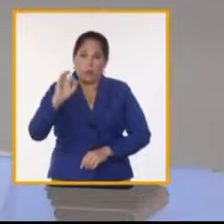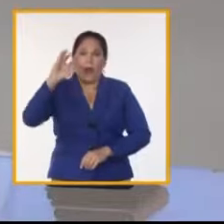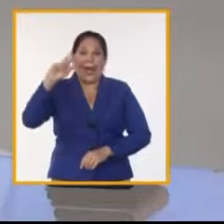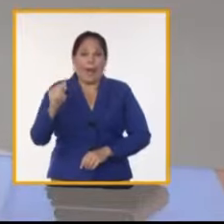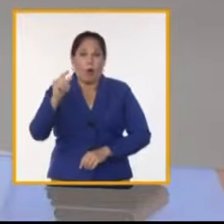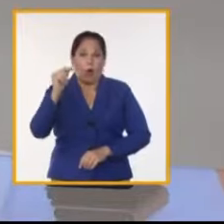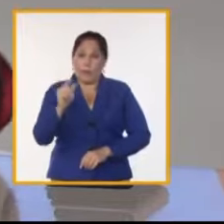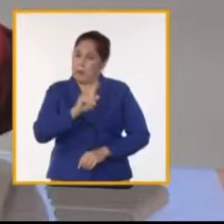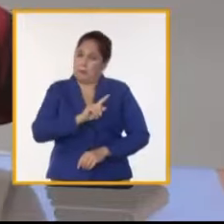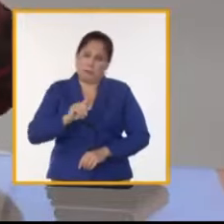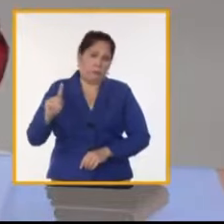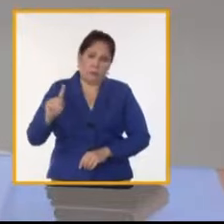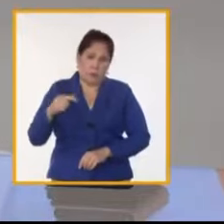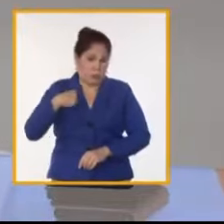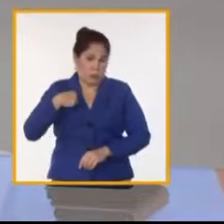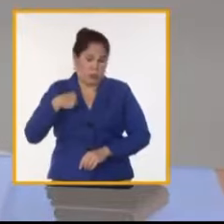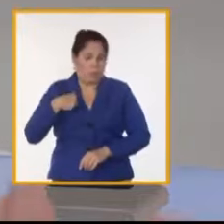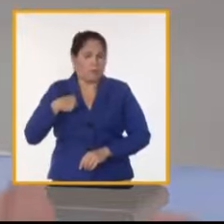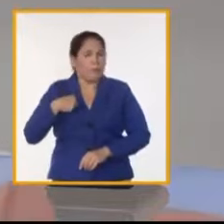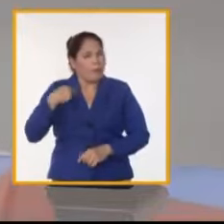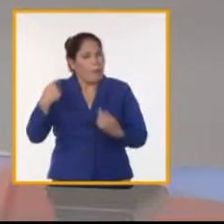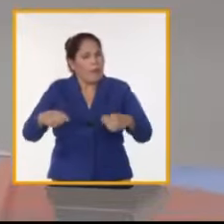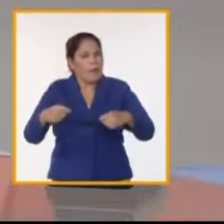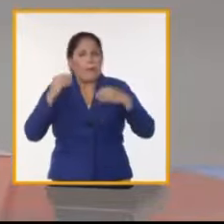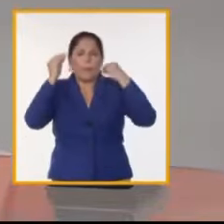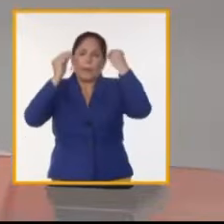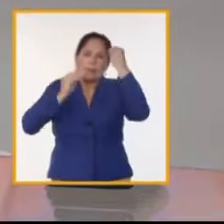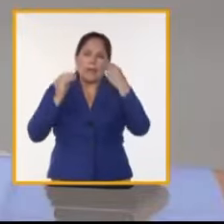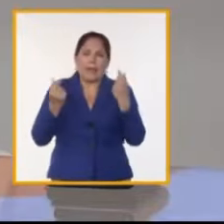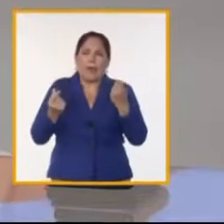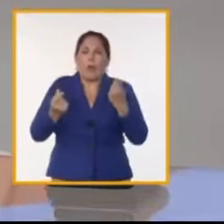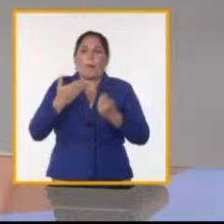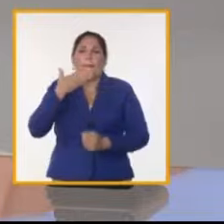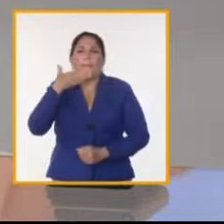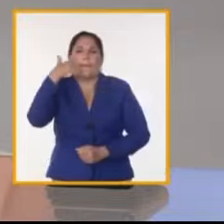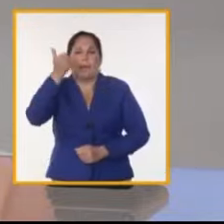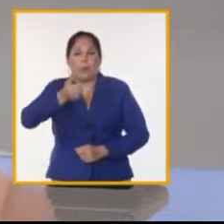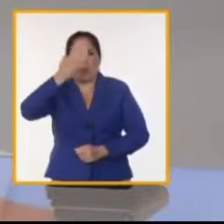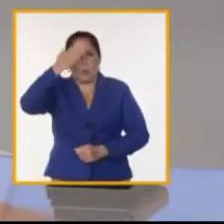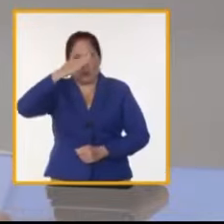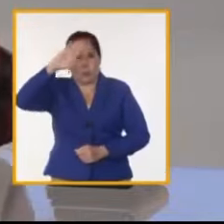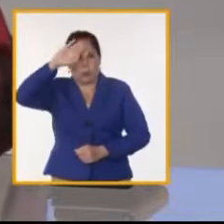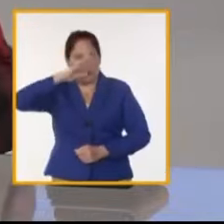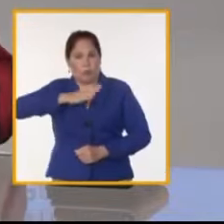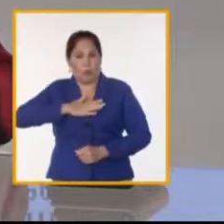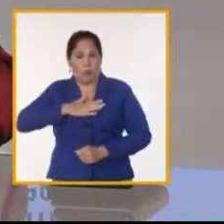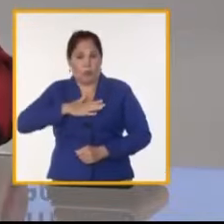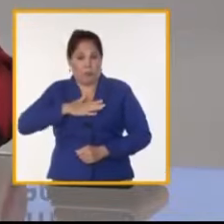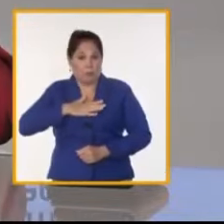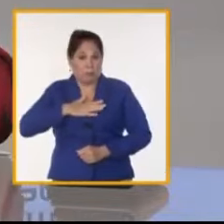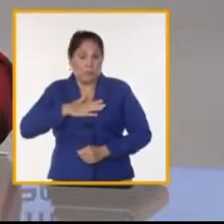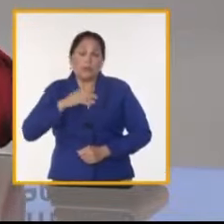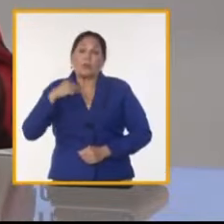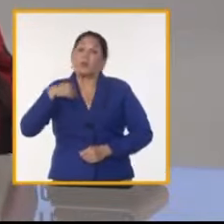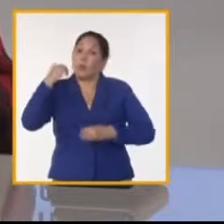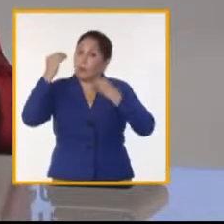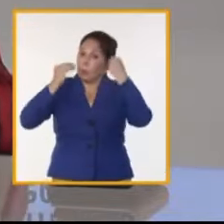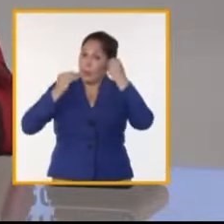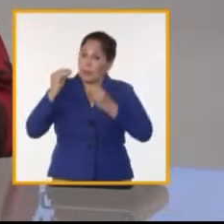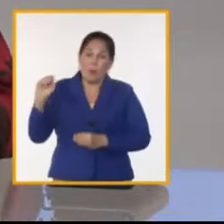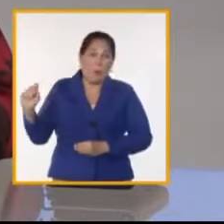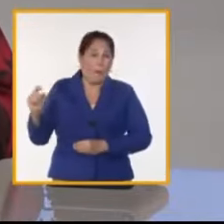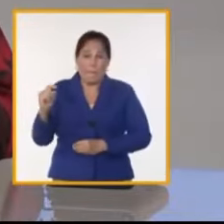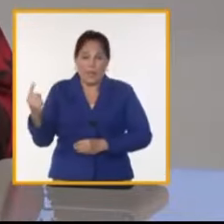las letras digamos pero para pensar en un escenario económico más favorable mirando hacia el futuro yo creo que el primer